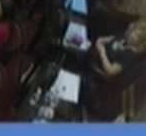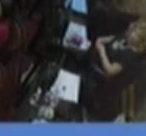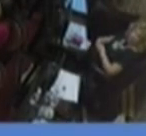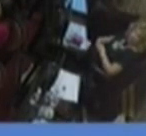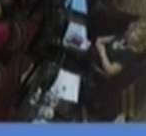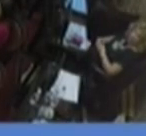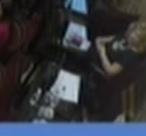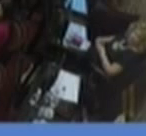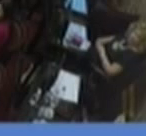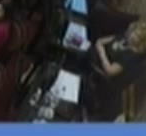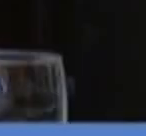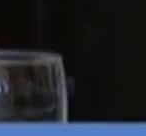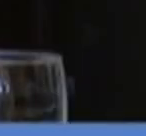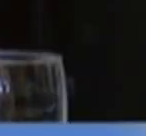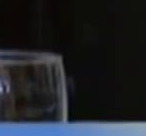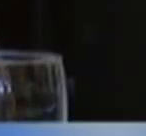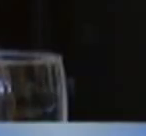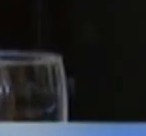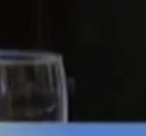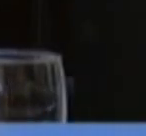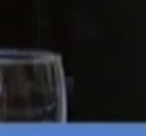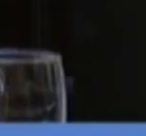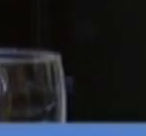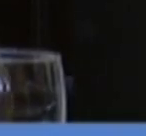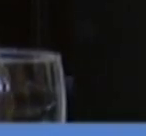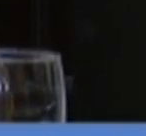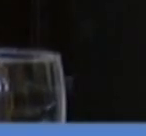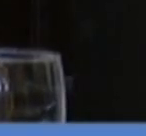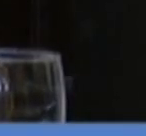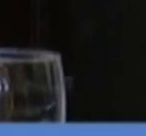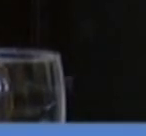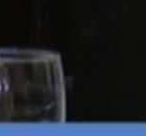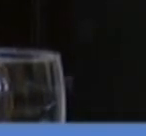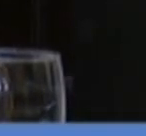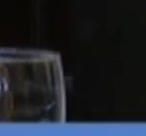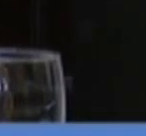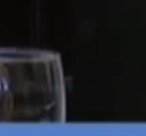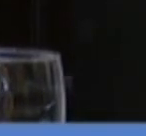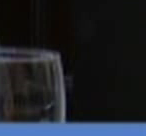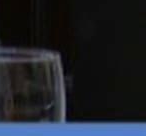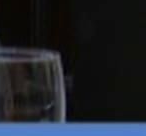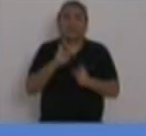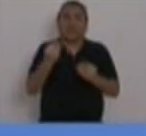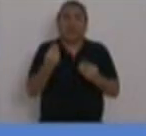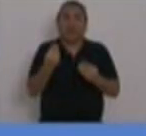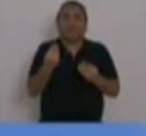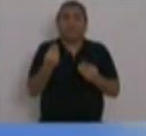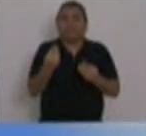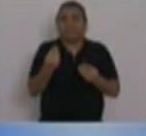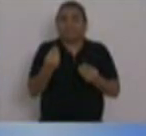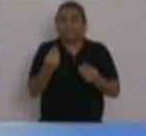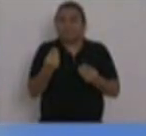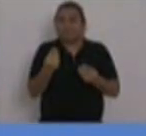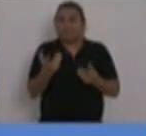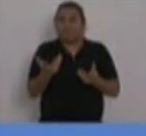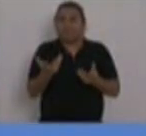Yo lo veo, señorita, si usted me dice qué país del mundo amortiza su deuda externa, seguramente yo le podría